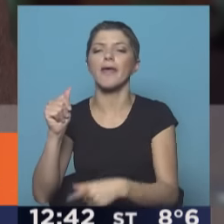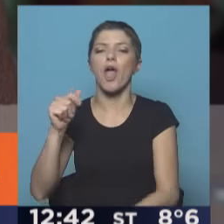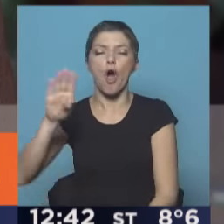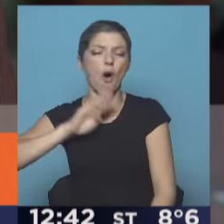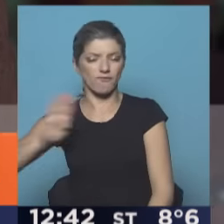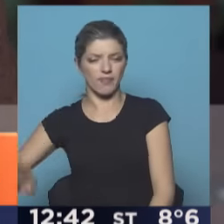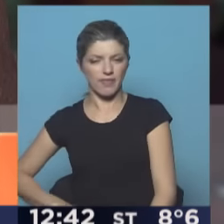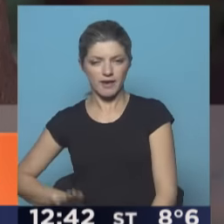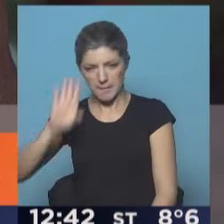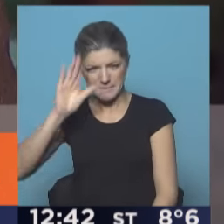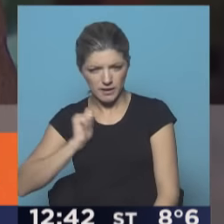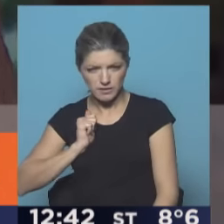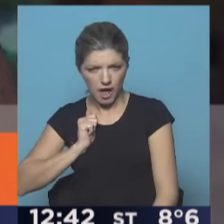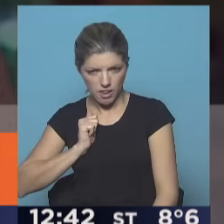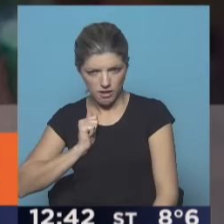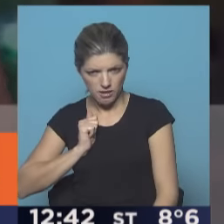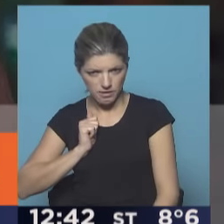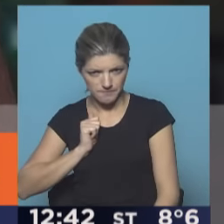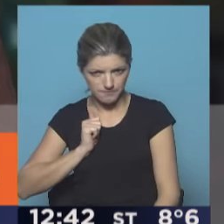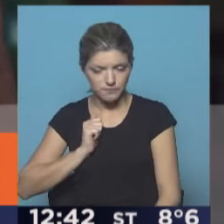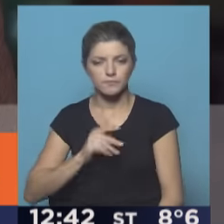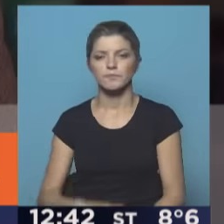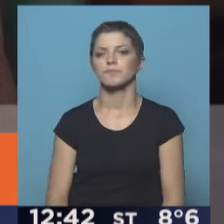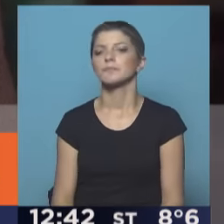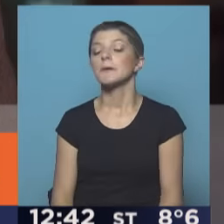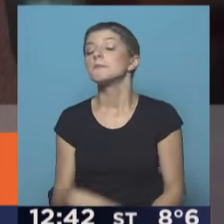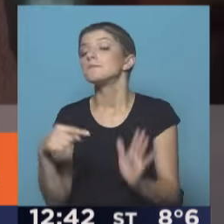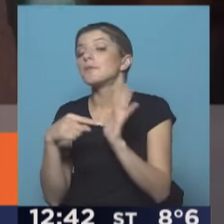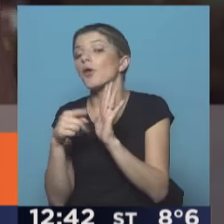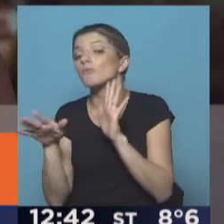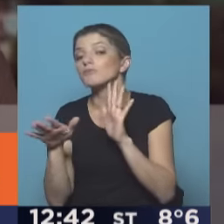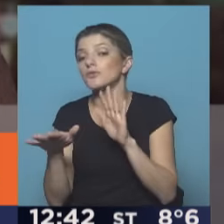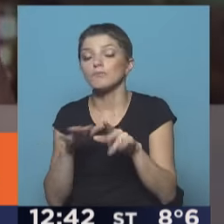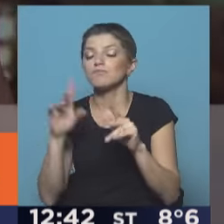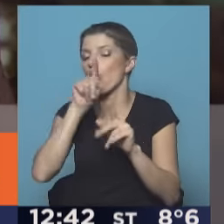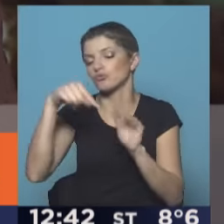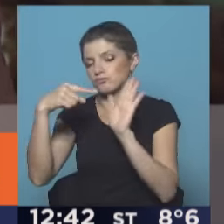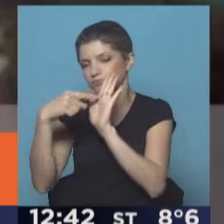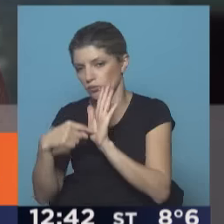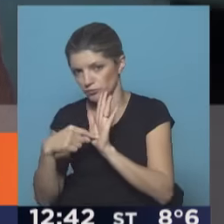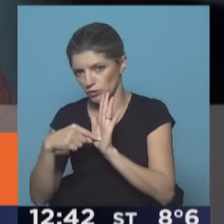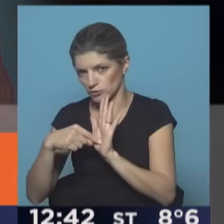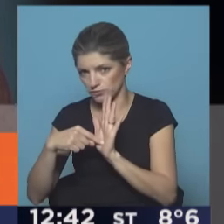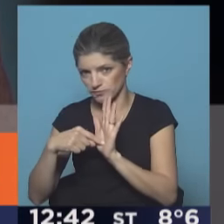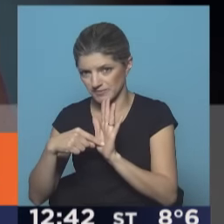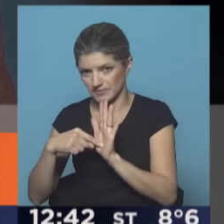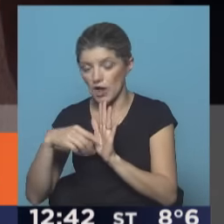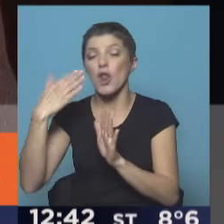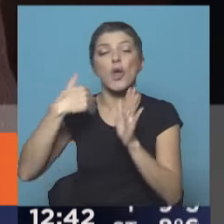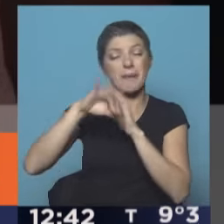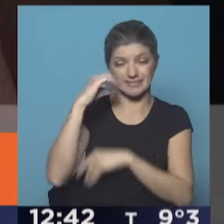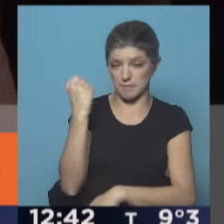militar esa dignidad sería en cuestionamiento pero son cuestiones secundarias digamos mucho más fuerte la la